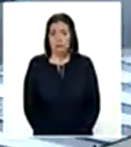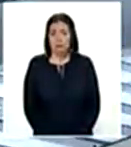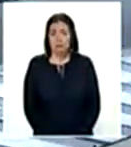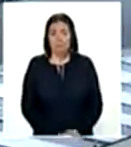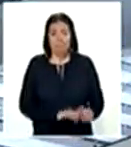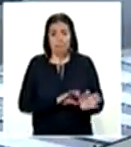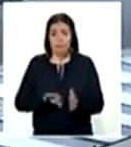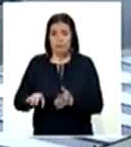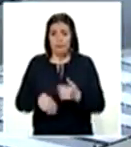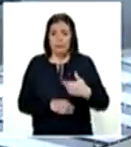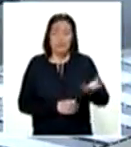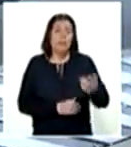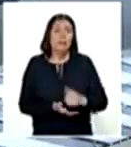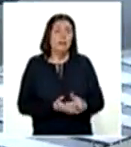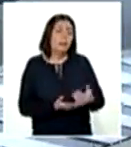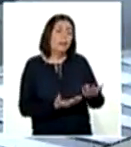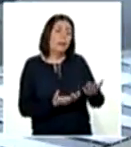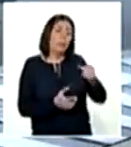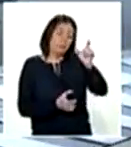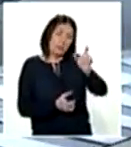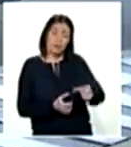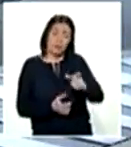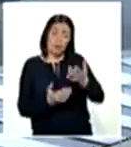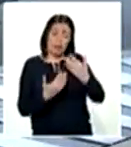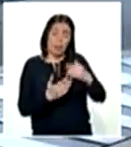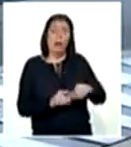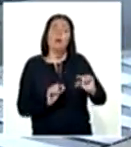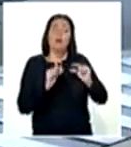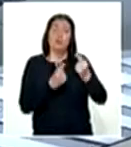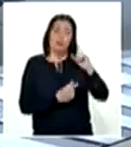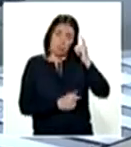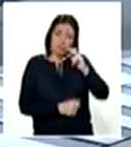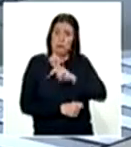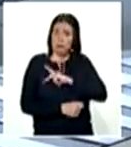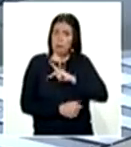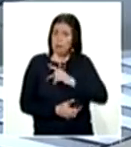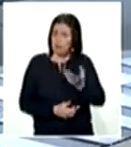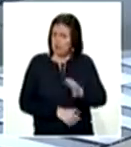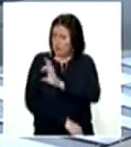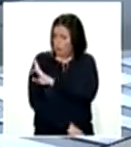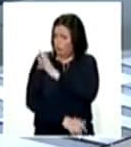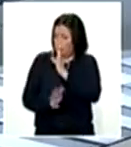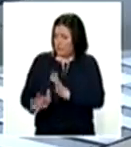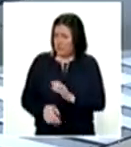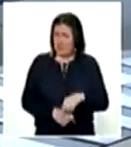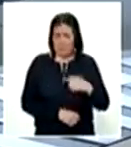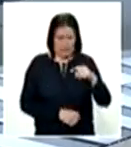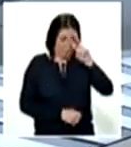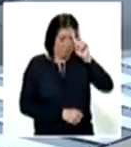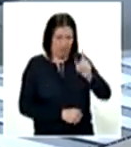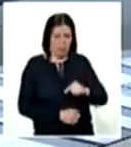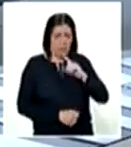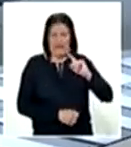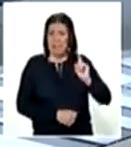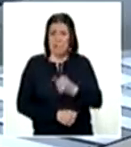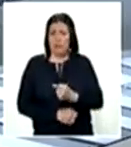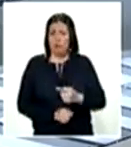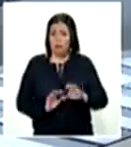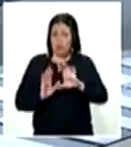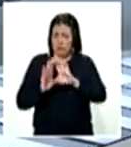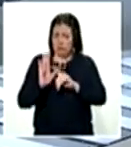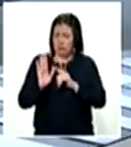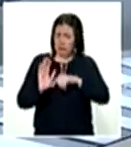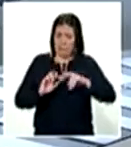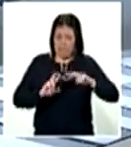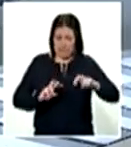Bien, y el vocero de Fuerza Popular, Daniel Salaverry, exigió la destitución e inhabilitación del fiscal de la Nación en una denuncia constitucional que deberá ser evaluada